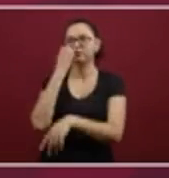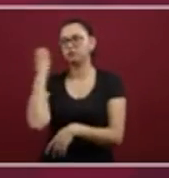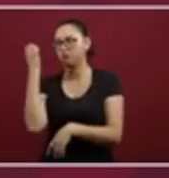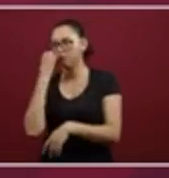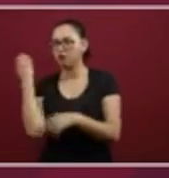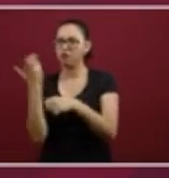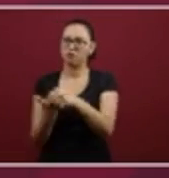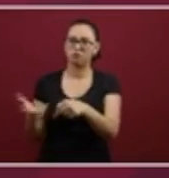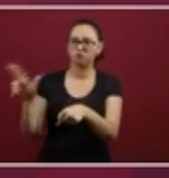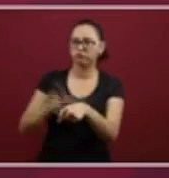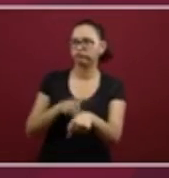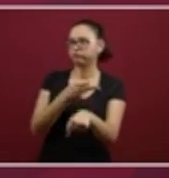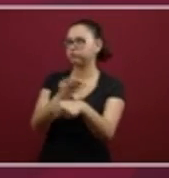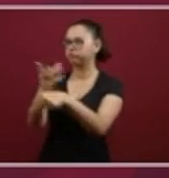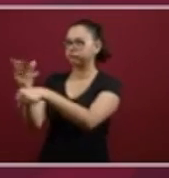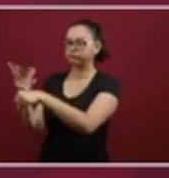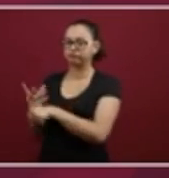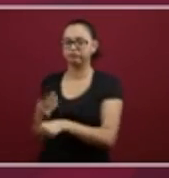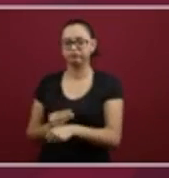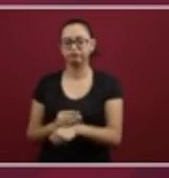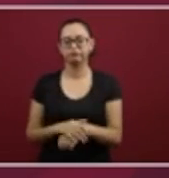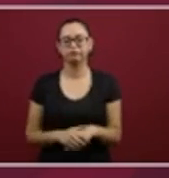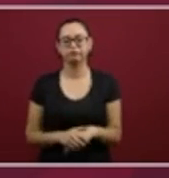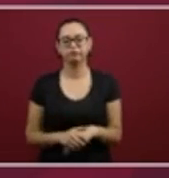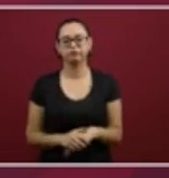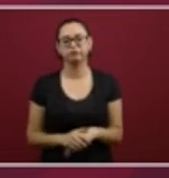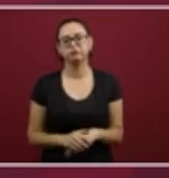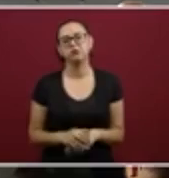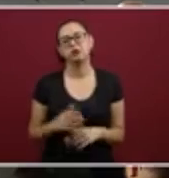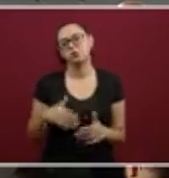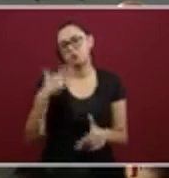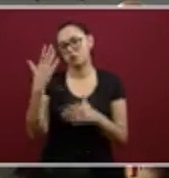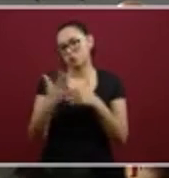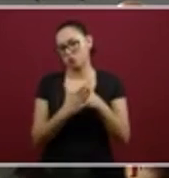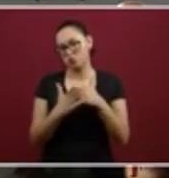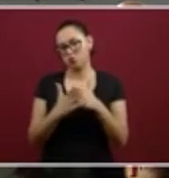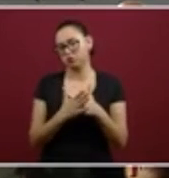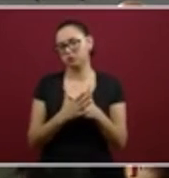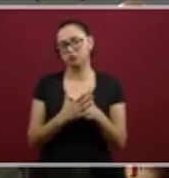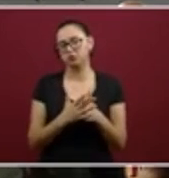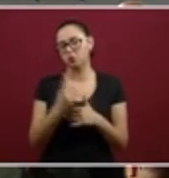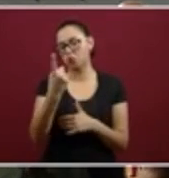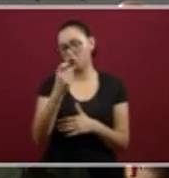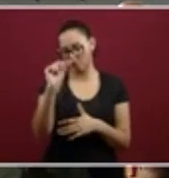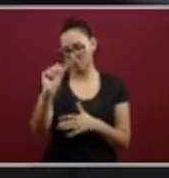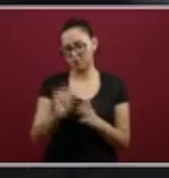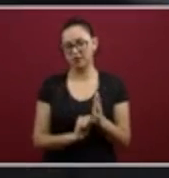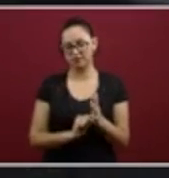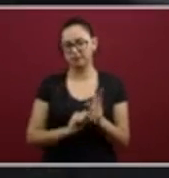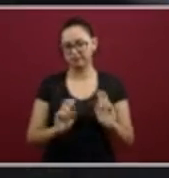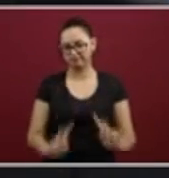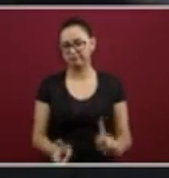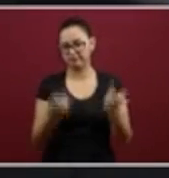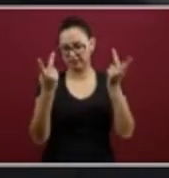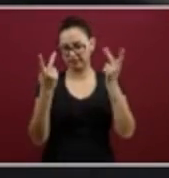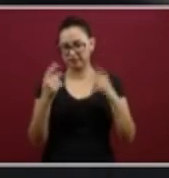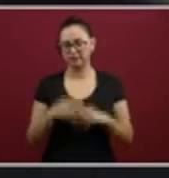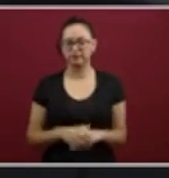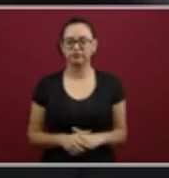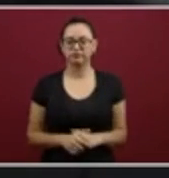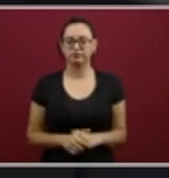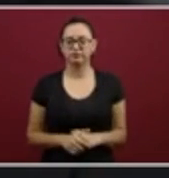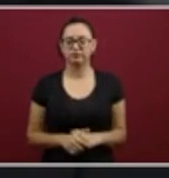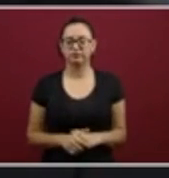obras. Entonces, este segundo paquete lo estaremos realizando en aproximadamente un mes, es decir, sería en el